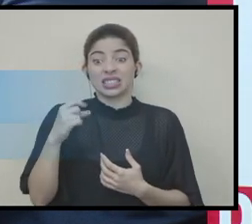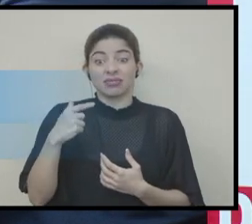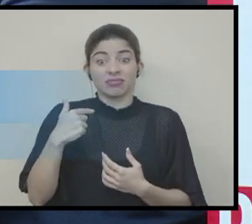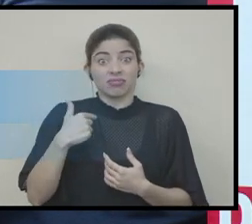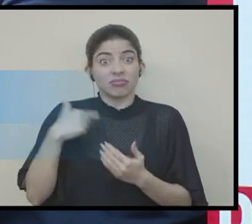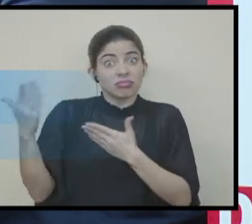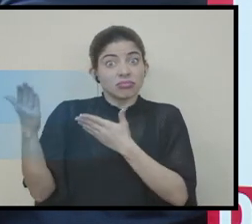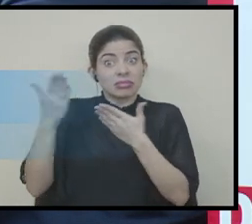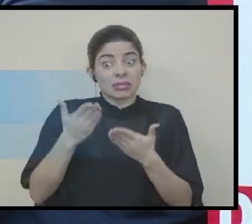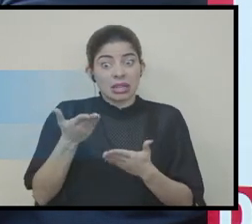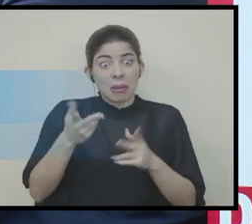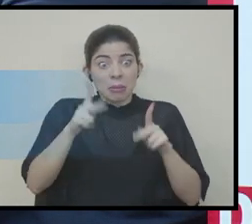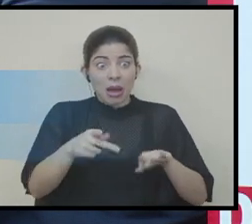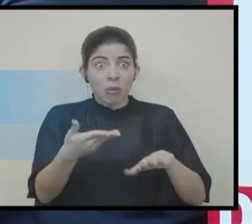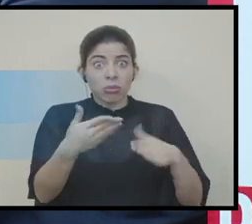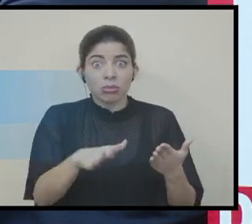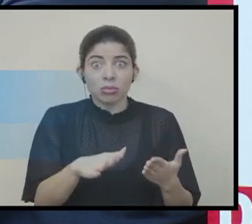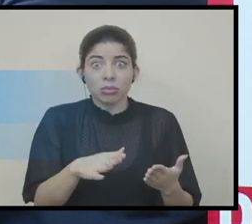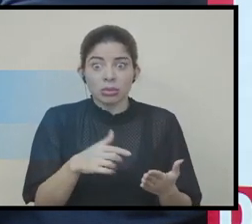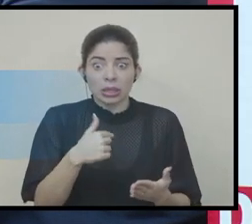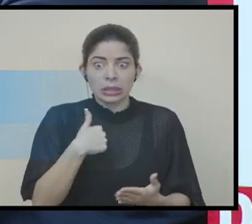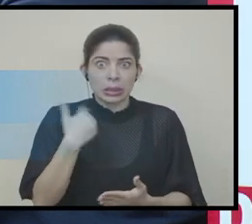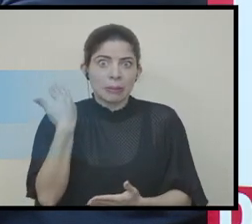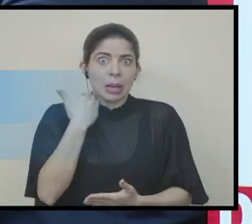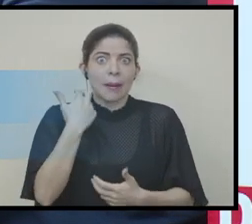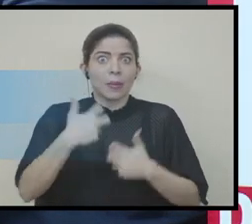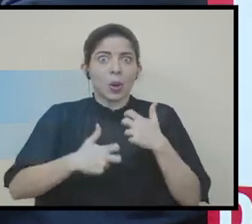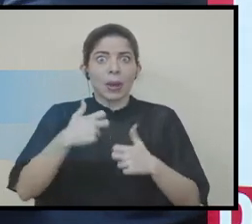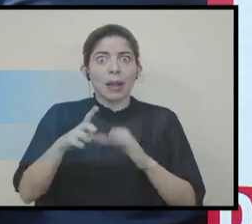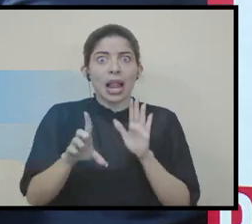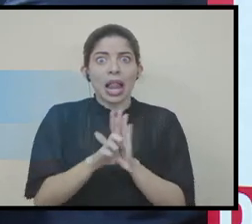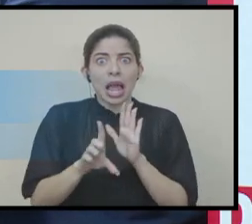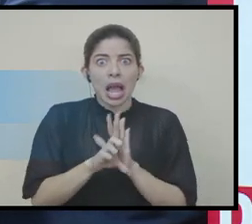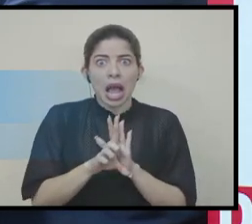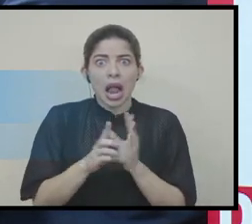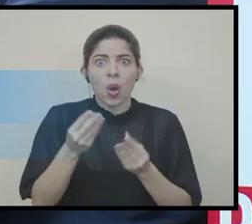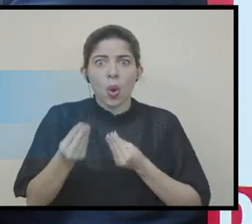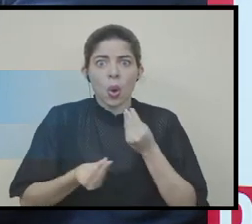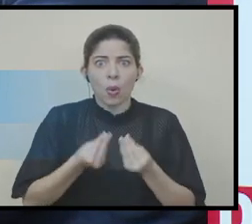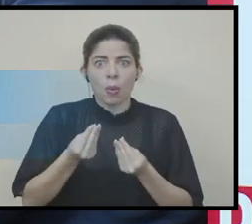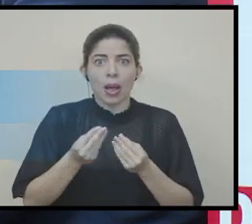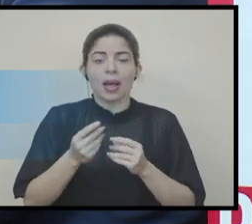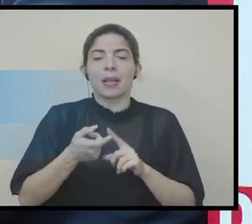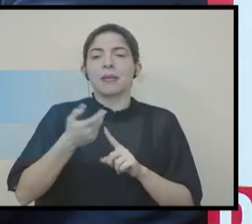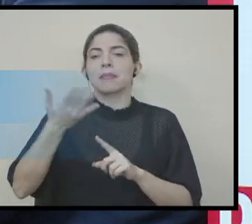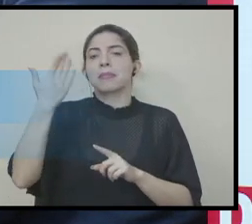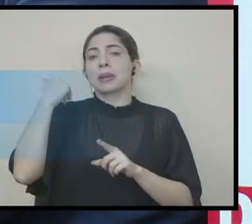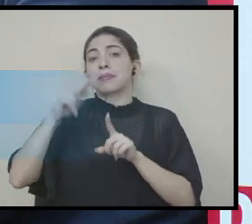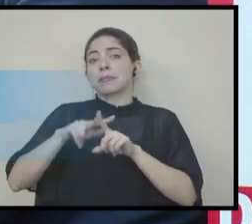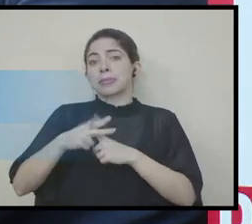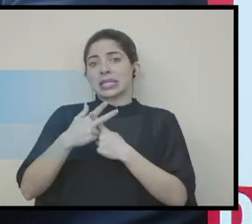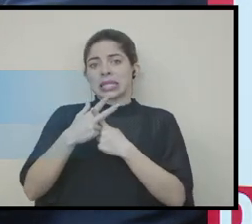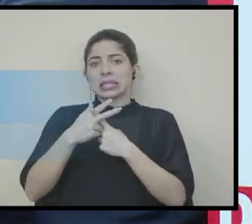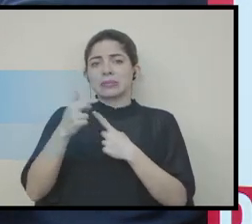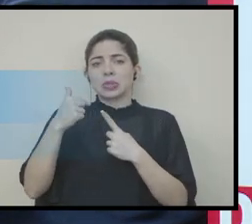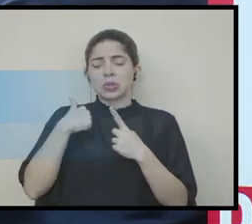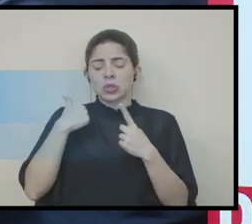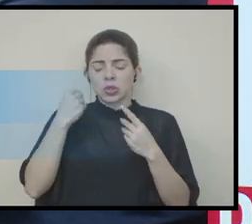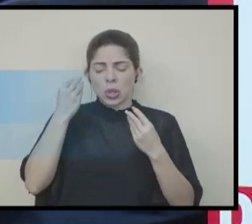si traigo algo que mate a alguien y me meto en un problema legal. O sea, de principio había muchos bloqueos mentales